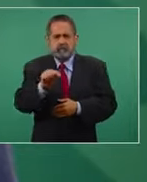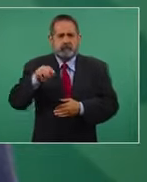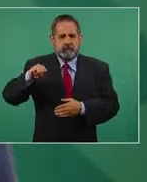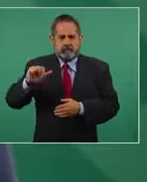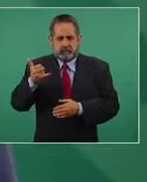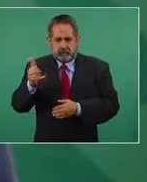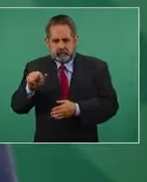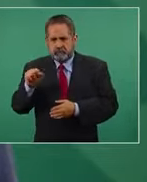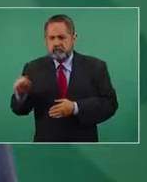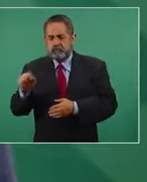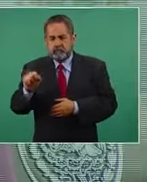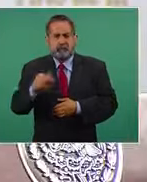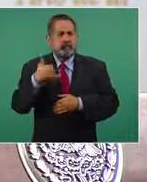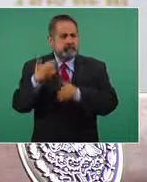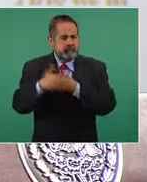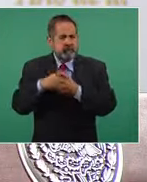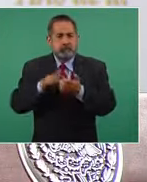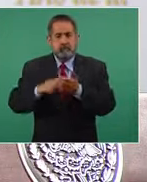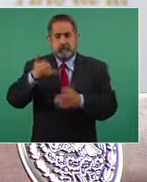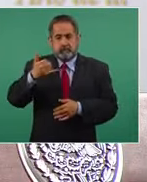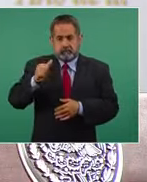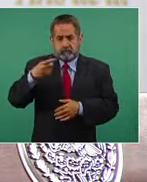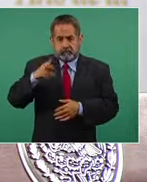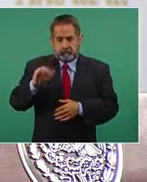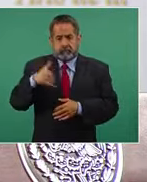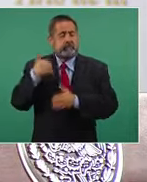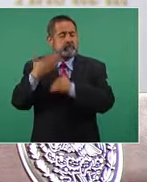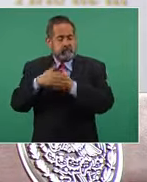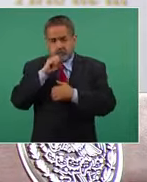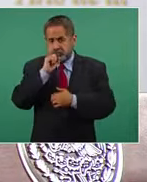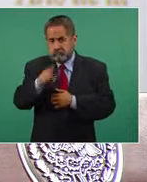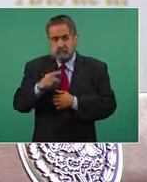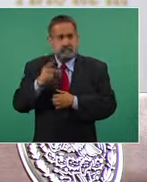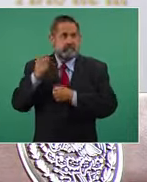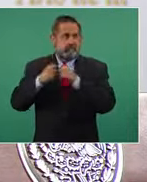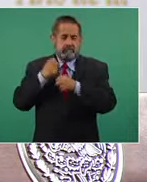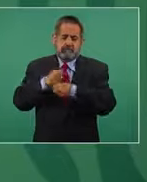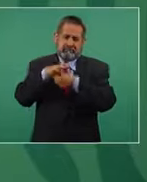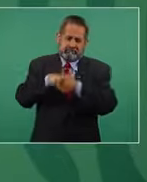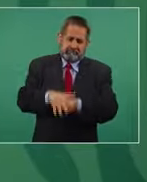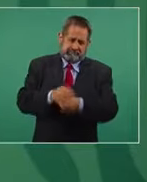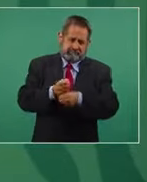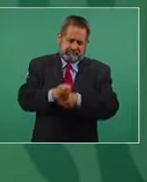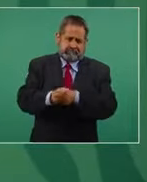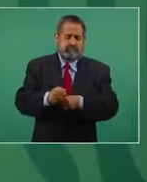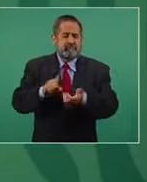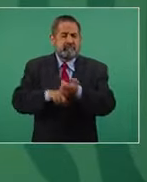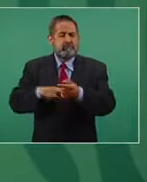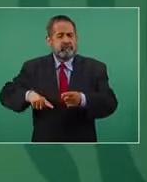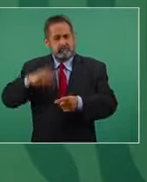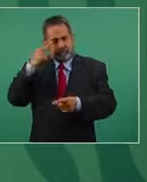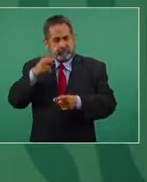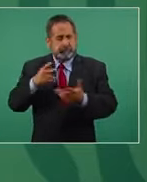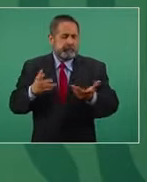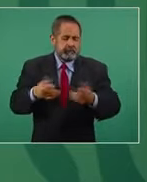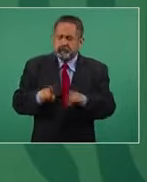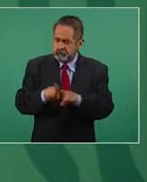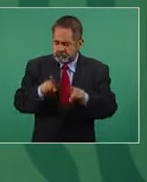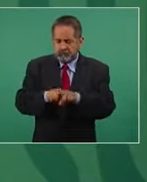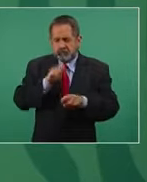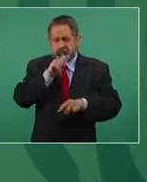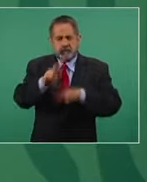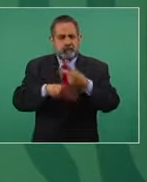mayas y lo vamos a hacer con los yaquis, que fueron reprimidos en nombre del Estado mexicano, también lo vamos a